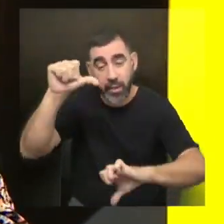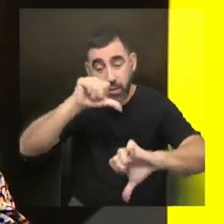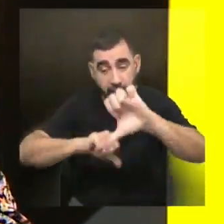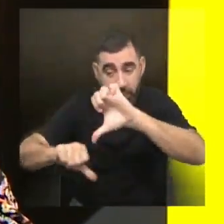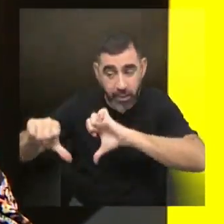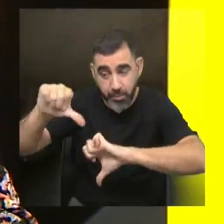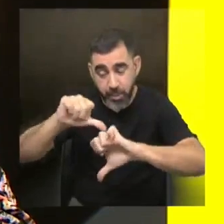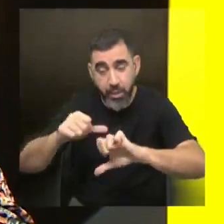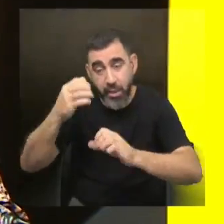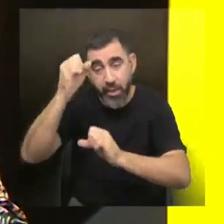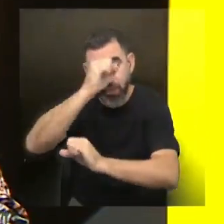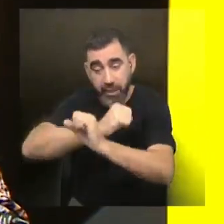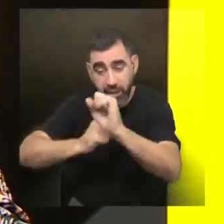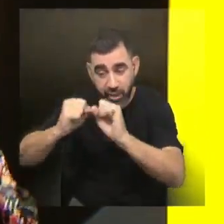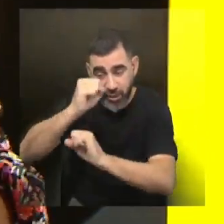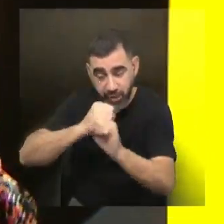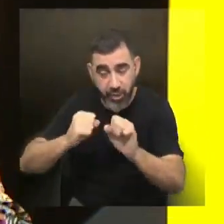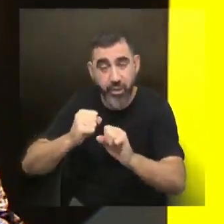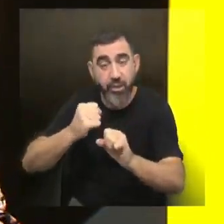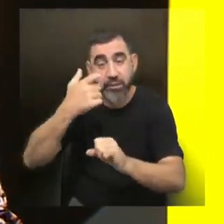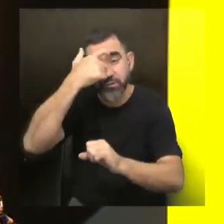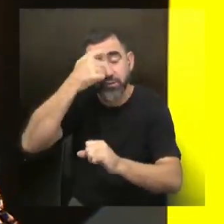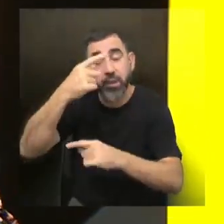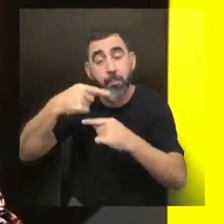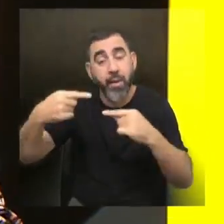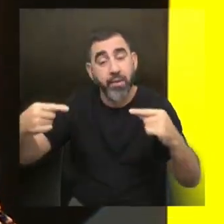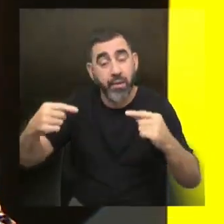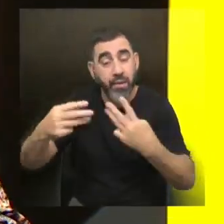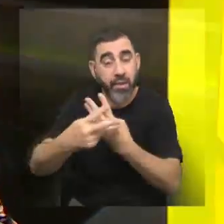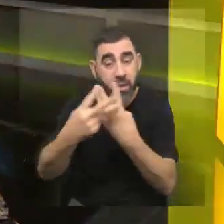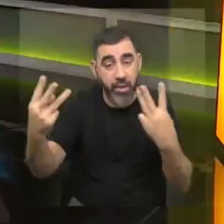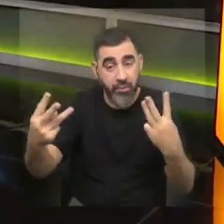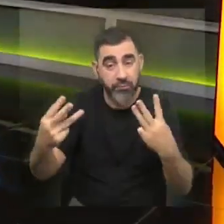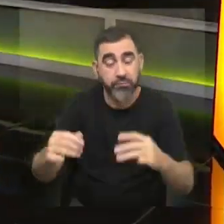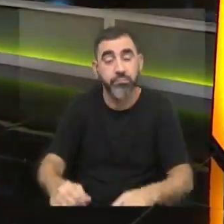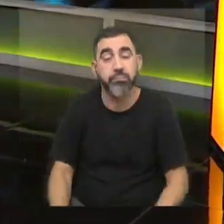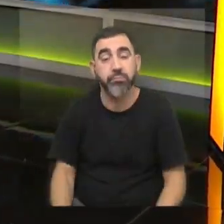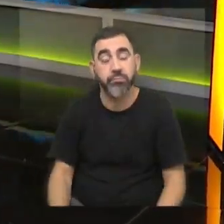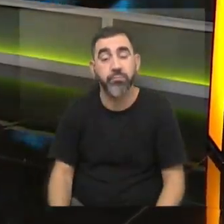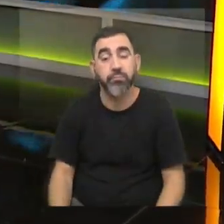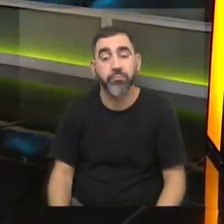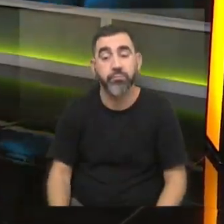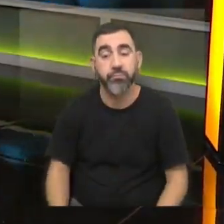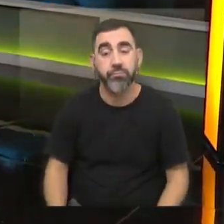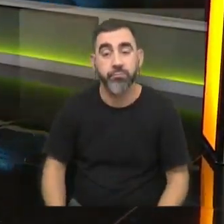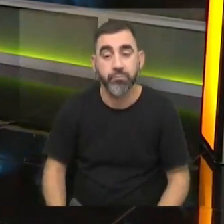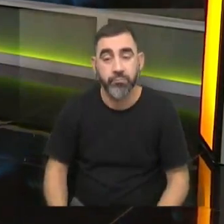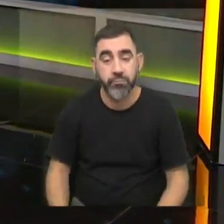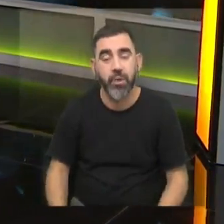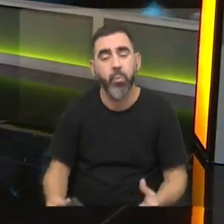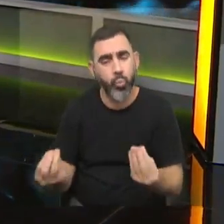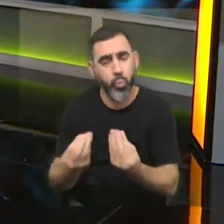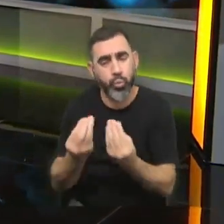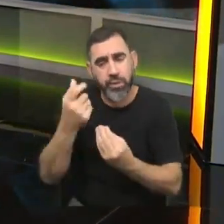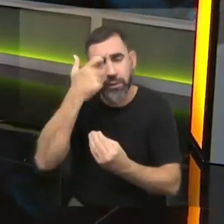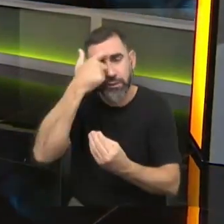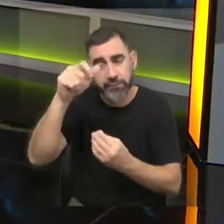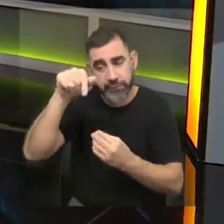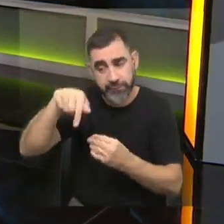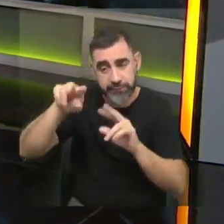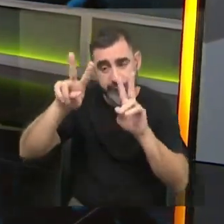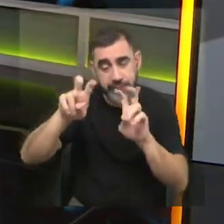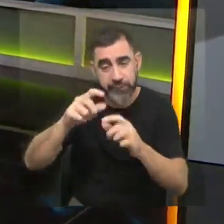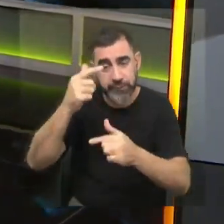química, la ingeniería, la ciencia de los materiales en sí mismos, ¿no? Para encontrar esas características. O sea, que hay mucha ciencia detrás de